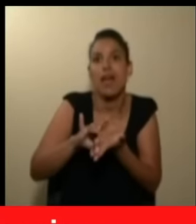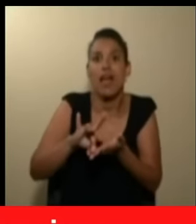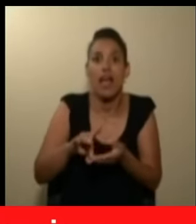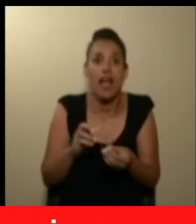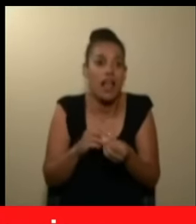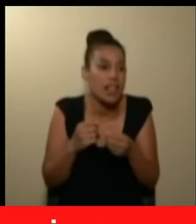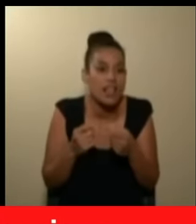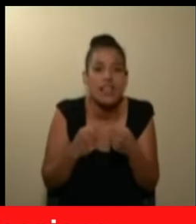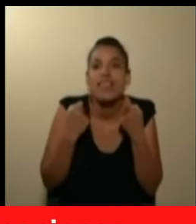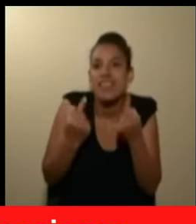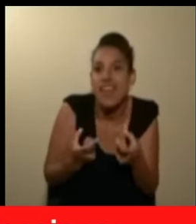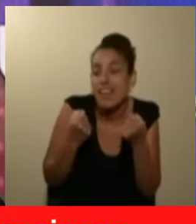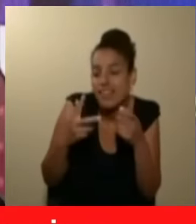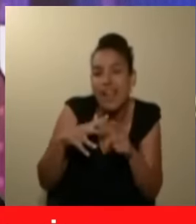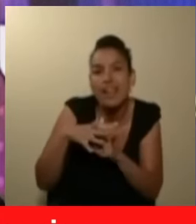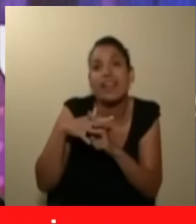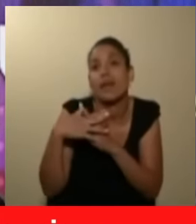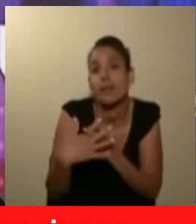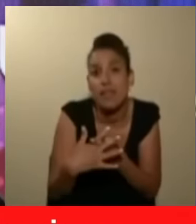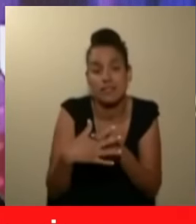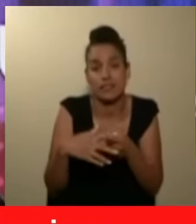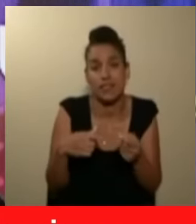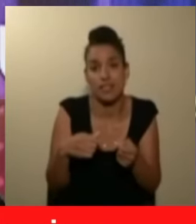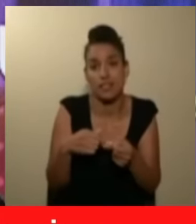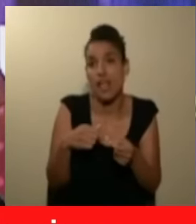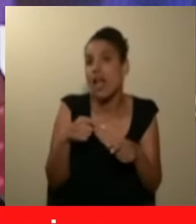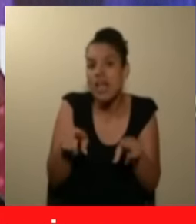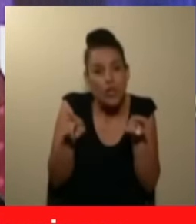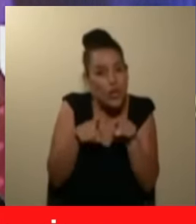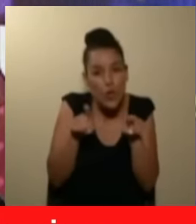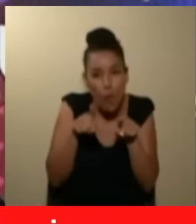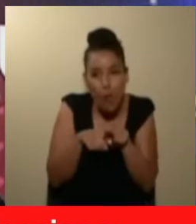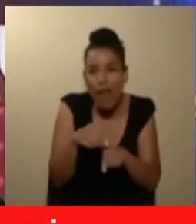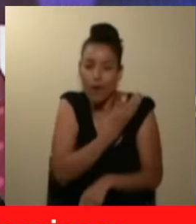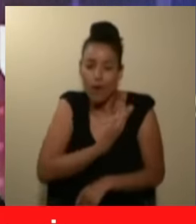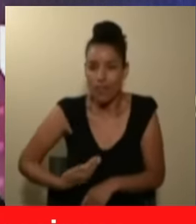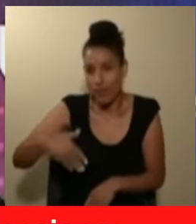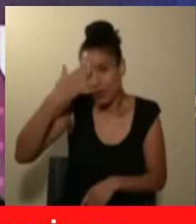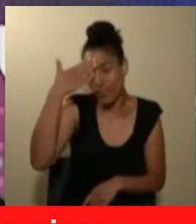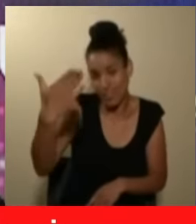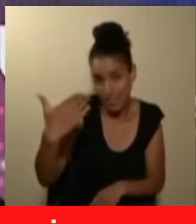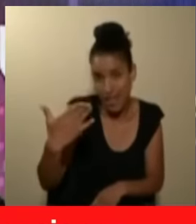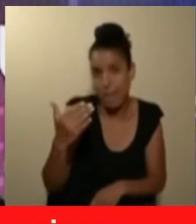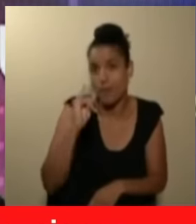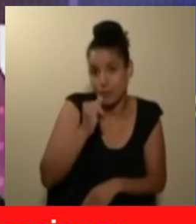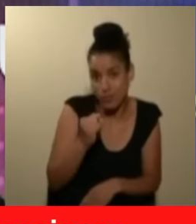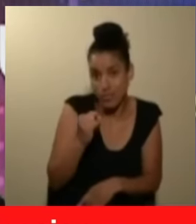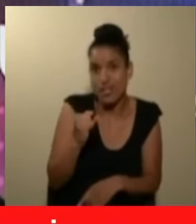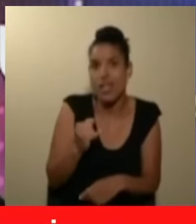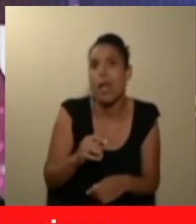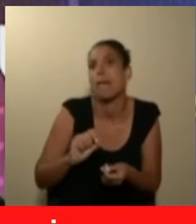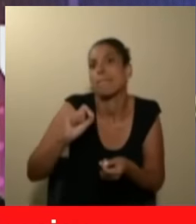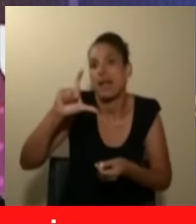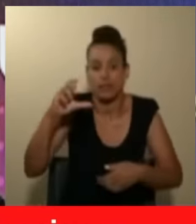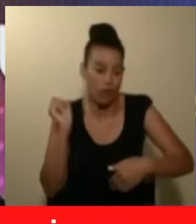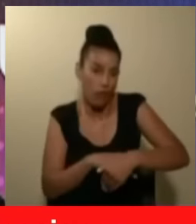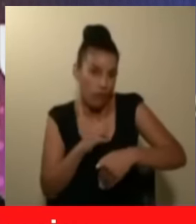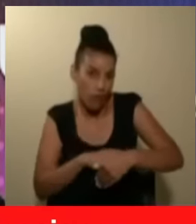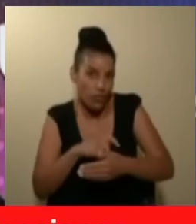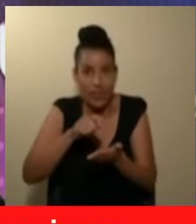de garantías, como sí se hizo en los gobiernos del Frente Amplio, en que se fortaleció el Fondo de Garantía de